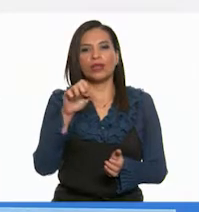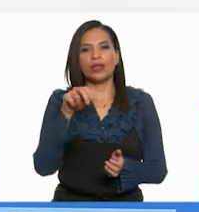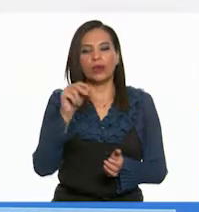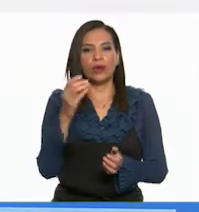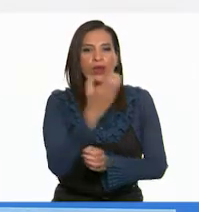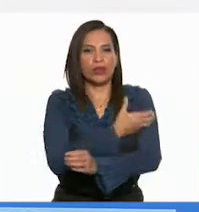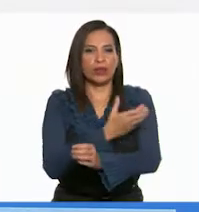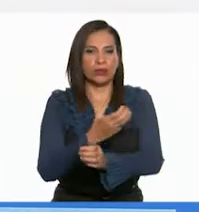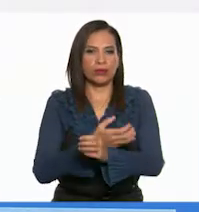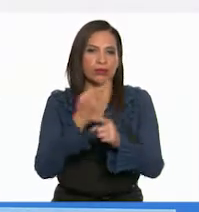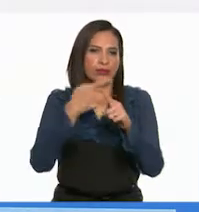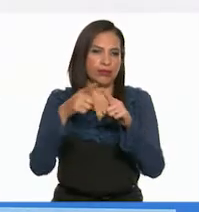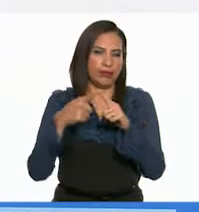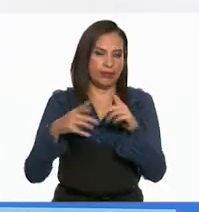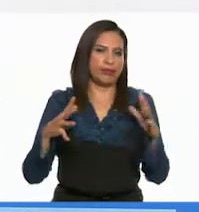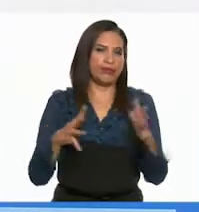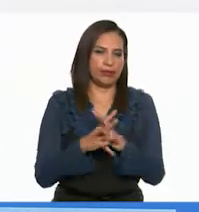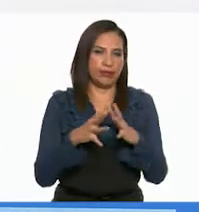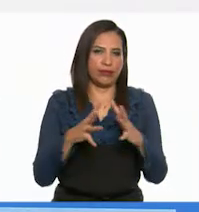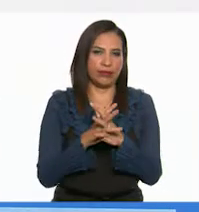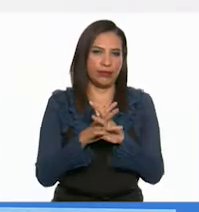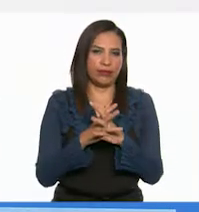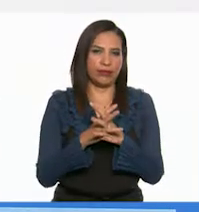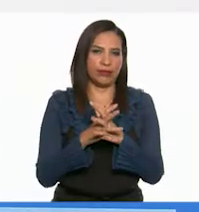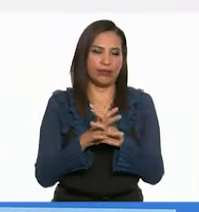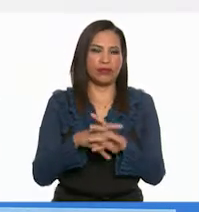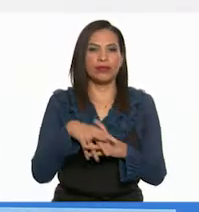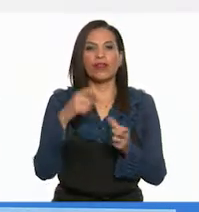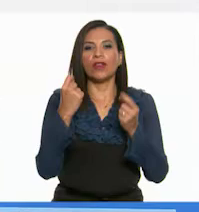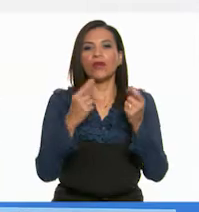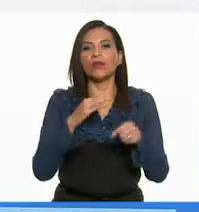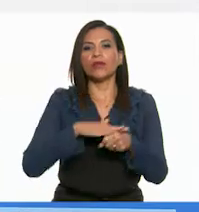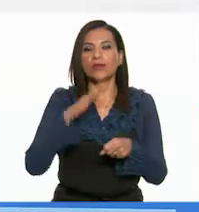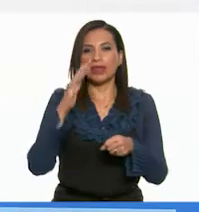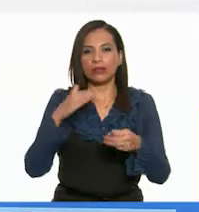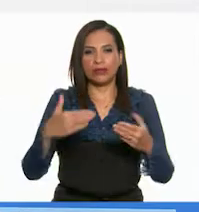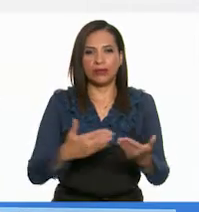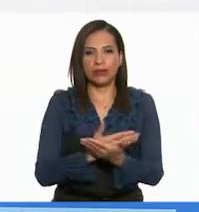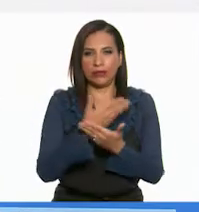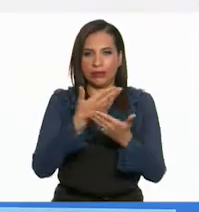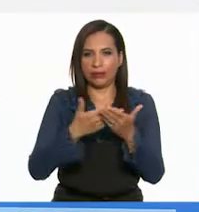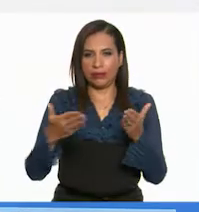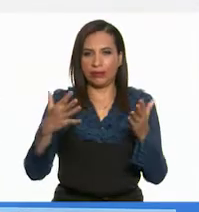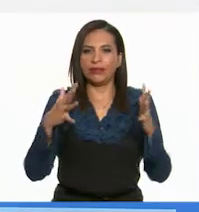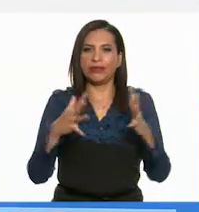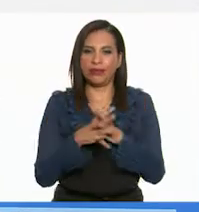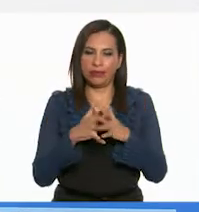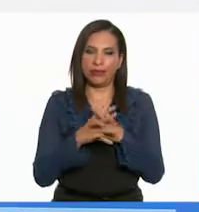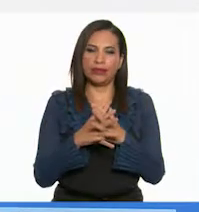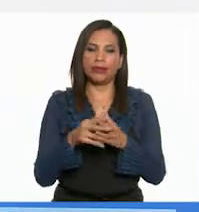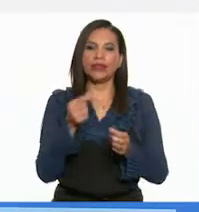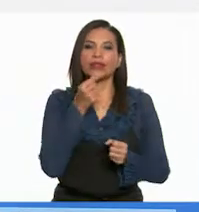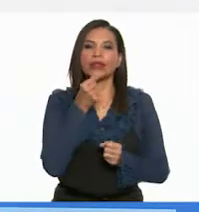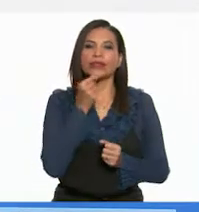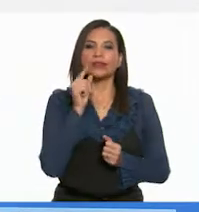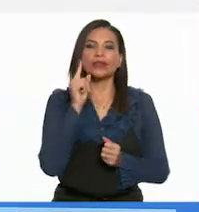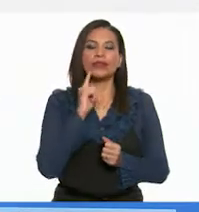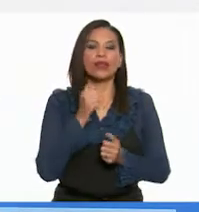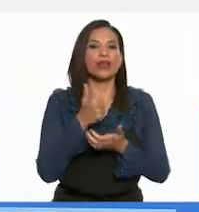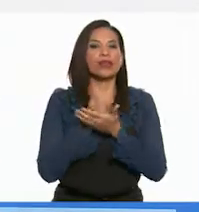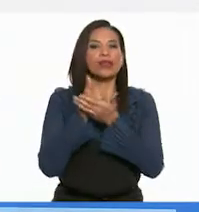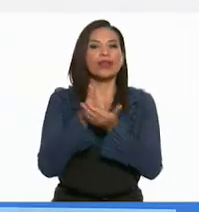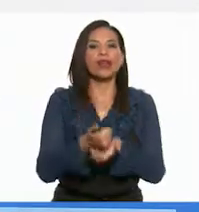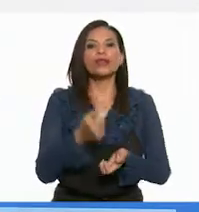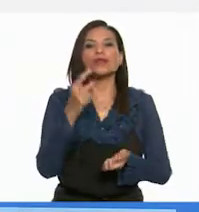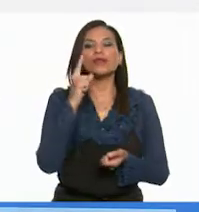él me acompañó en diversos combates. Y algunos más nacieron durante la guerra. Las niñas ayudaban